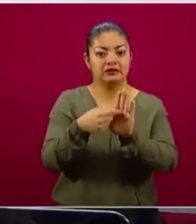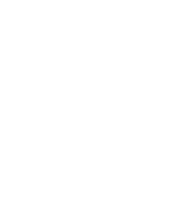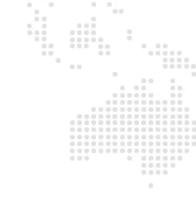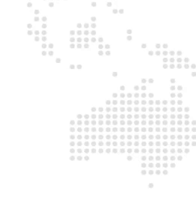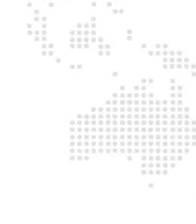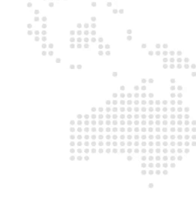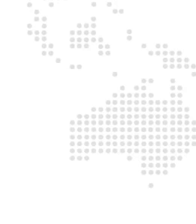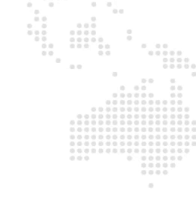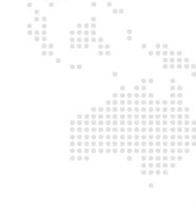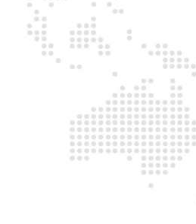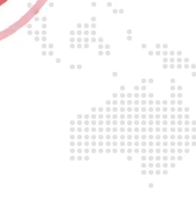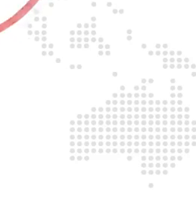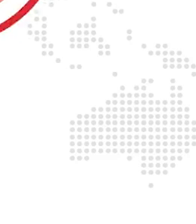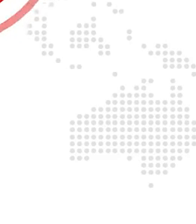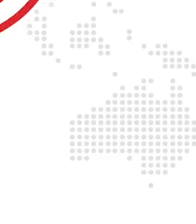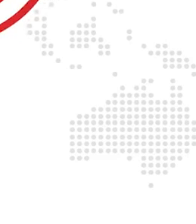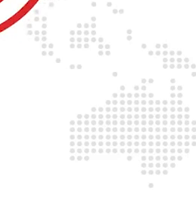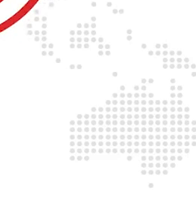mecanismo